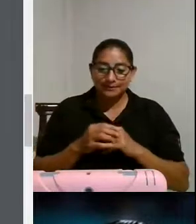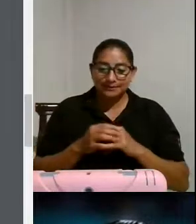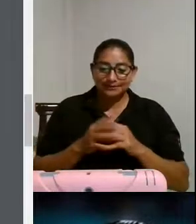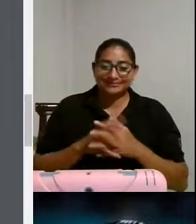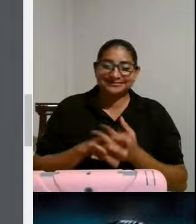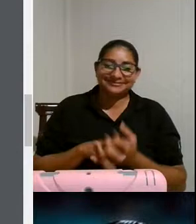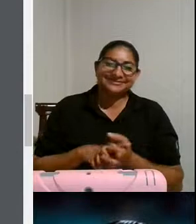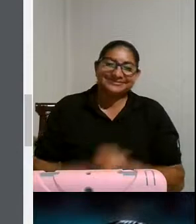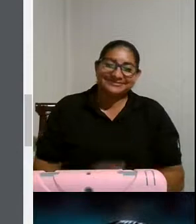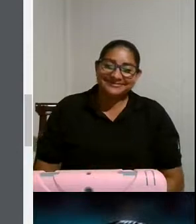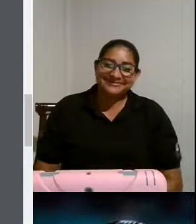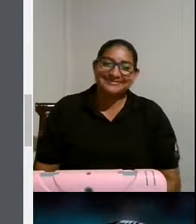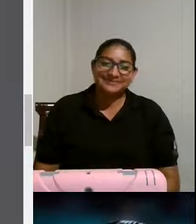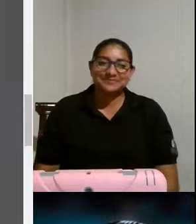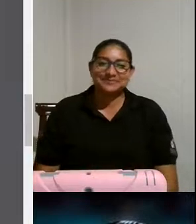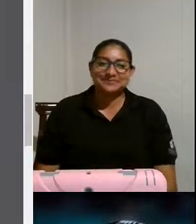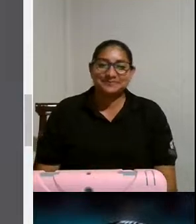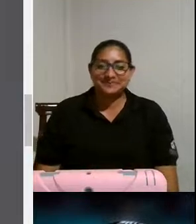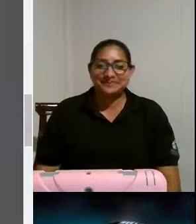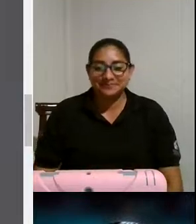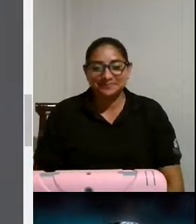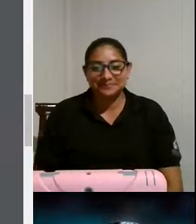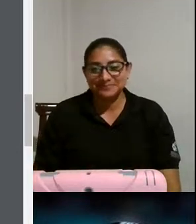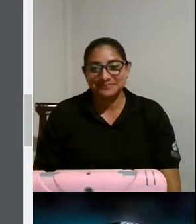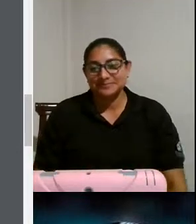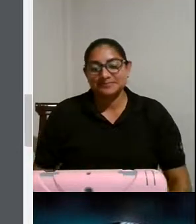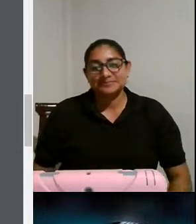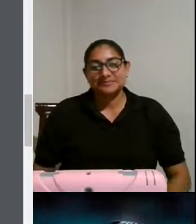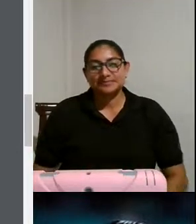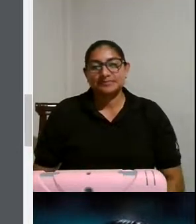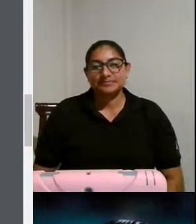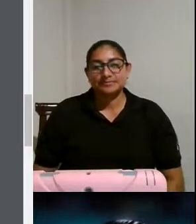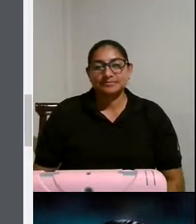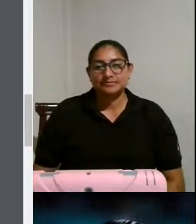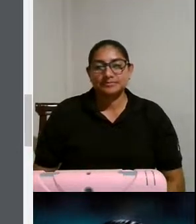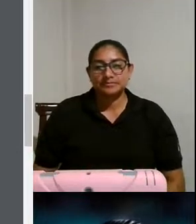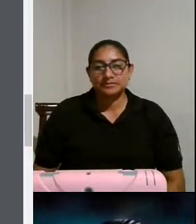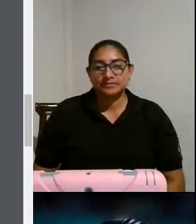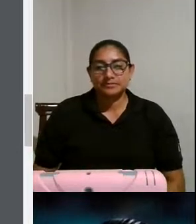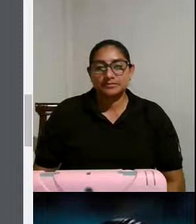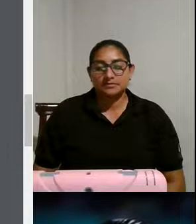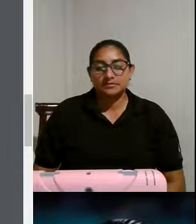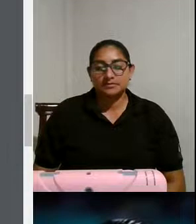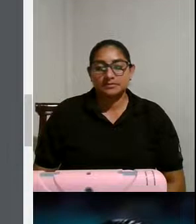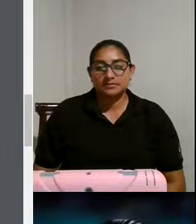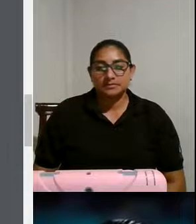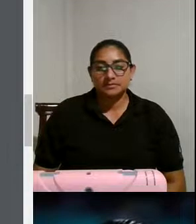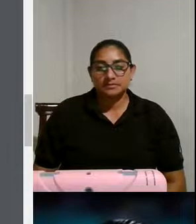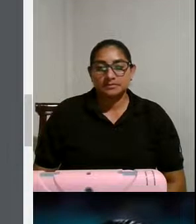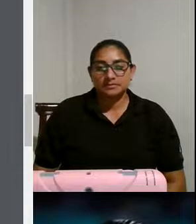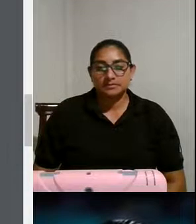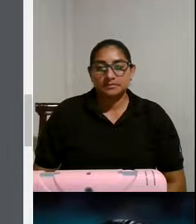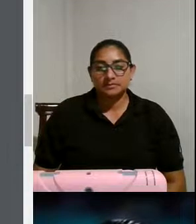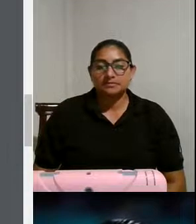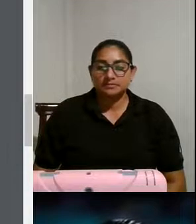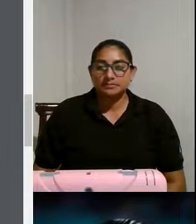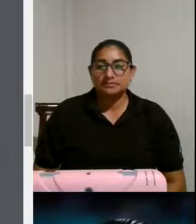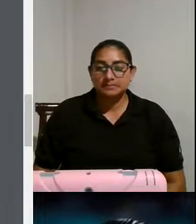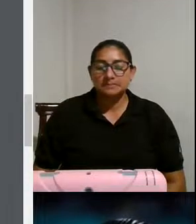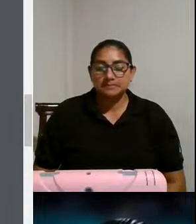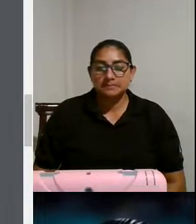a manipularla o hay que hacer algo, simplemente usted toma esta cantidad y la pone así elevada al cuadrado.